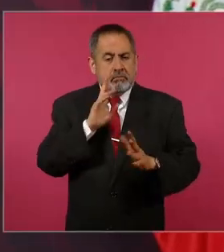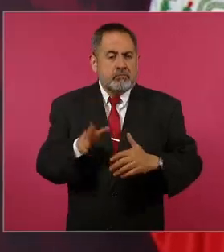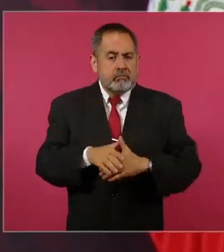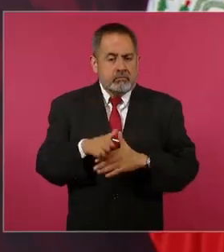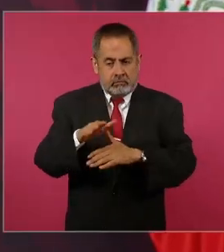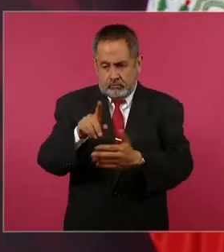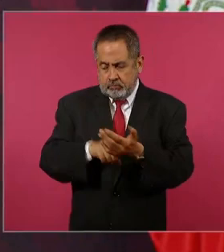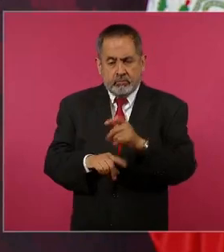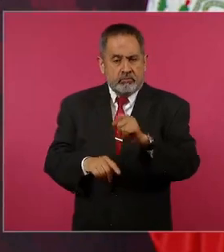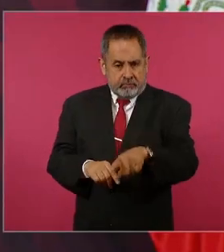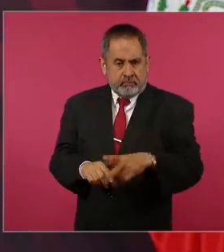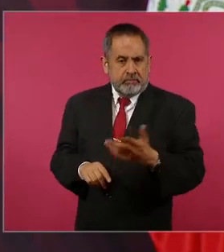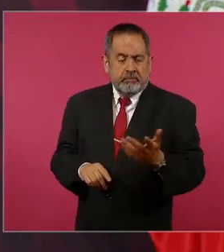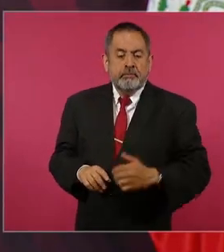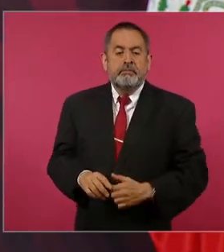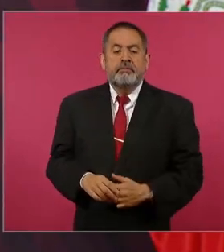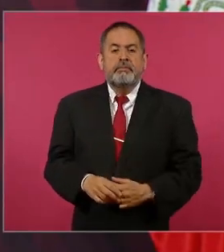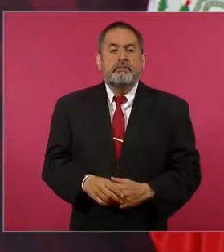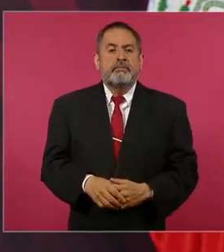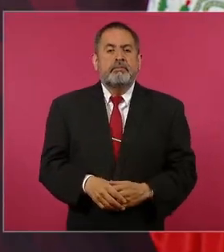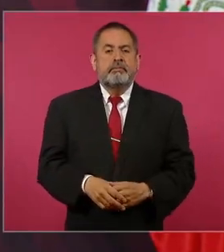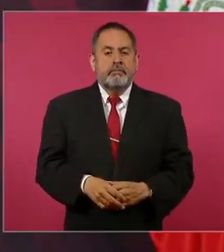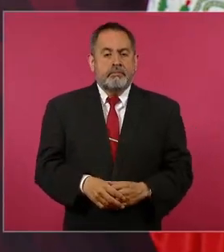sobre el caso.